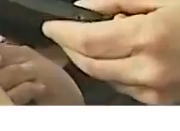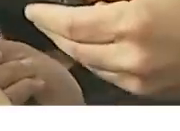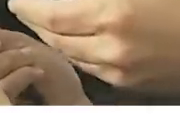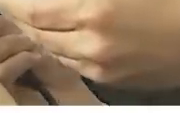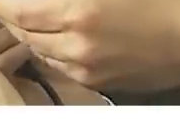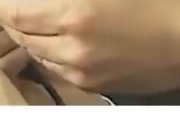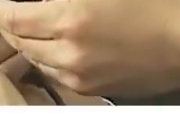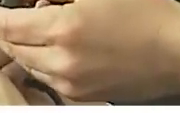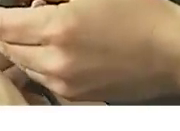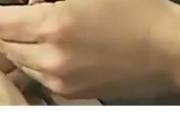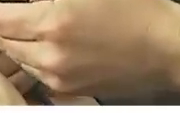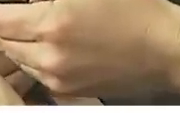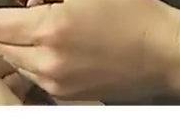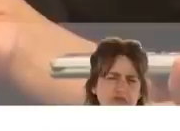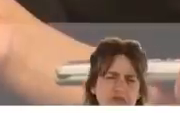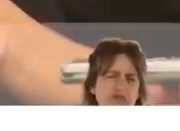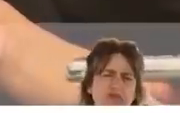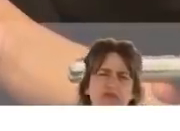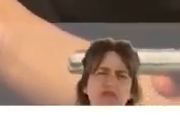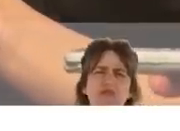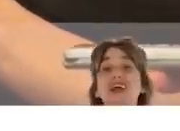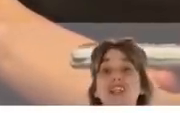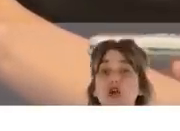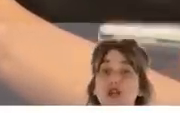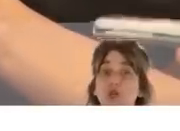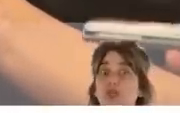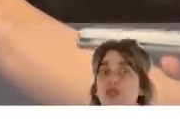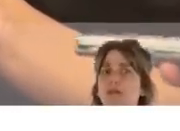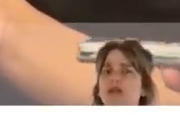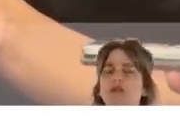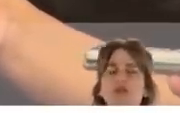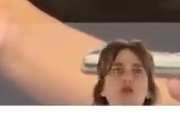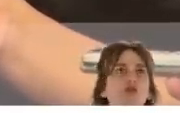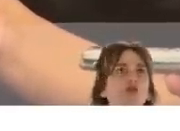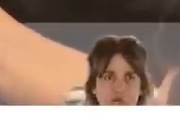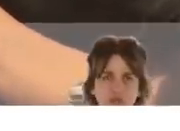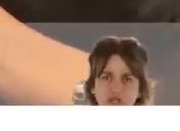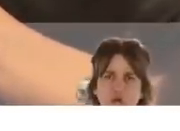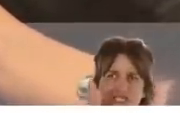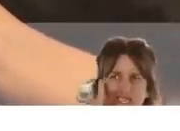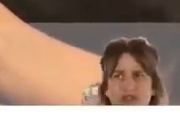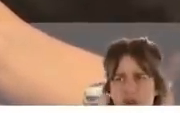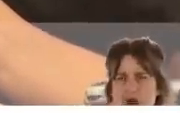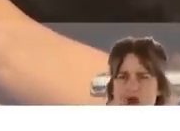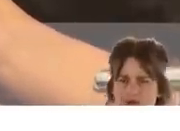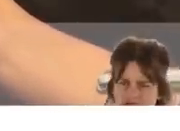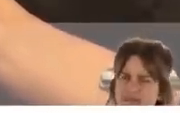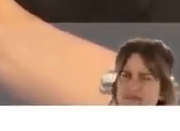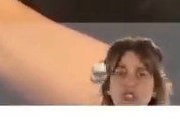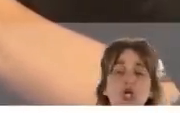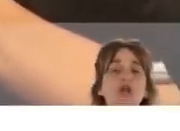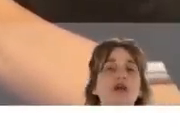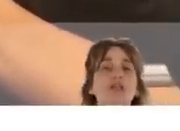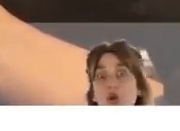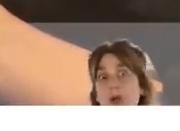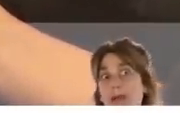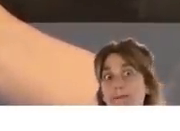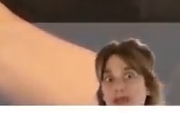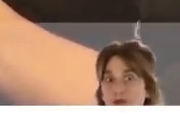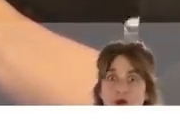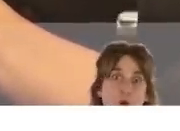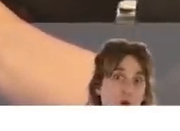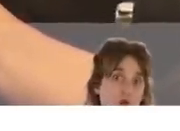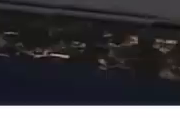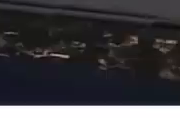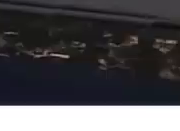creo que es una buena noticia para todos nosotros. Canelones es un departamento de gran importancia para el país. Lo sabemos, lo entendemos, lo conocemos y esperemos actuar